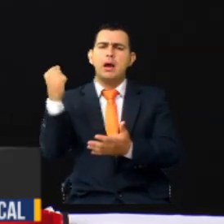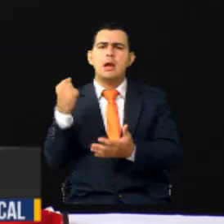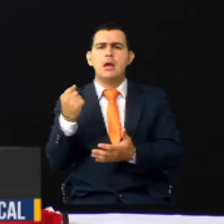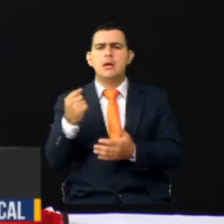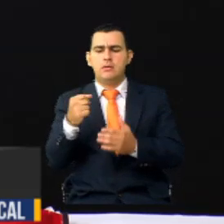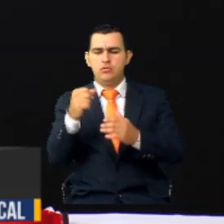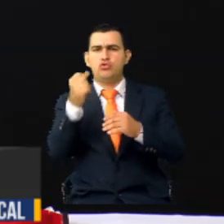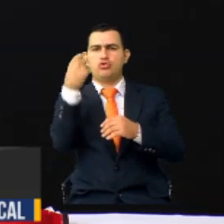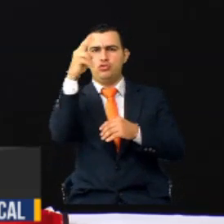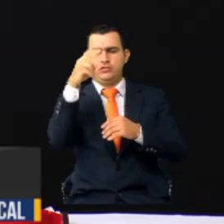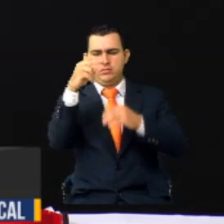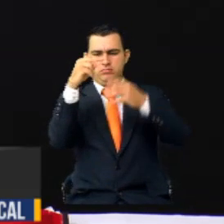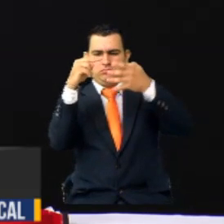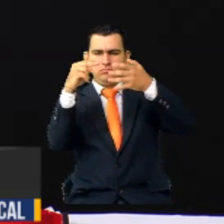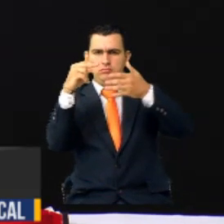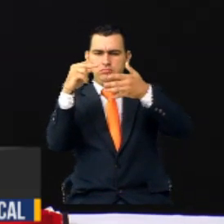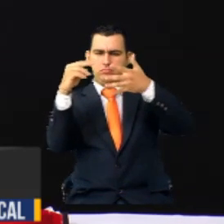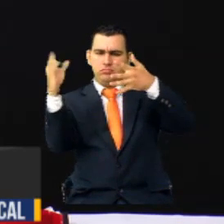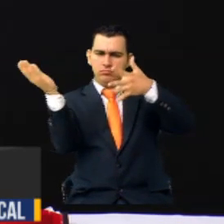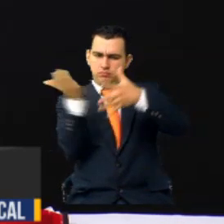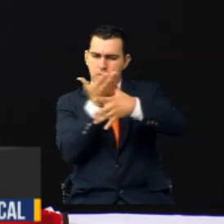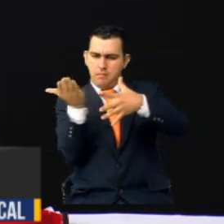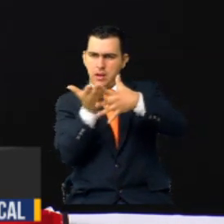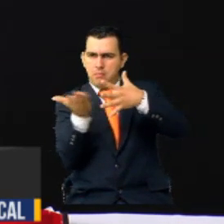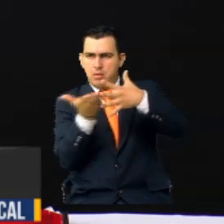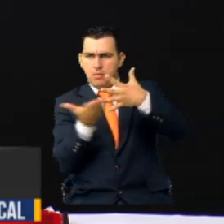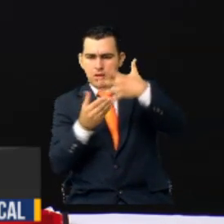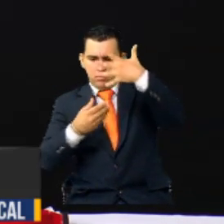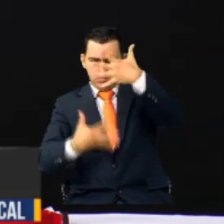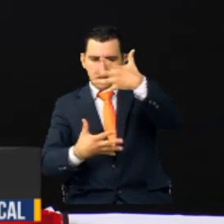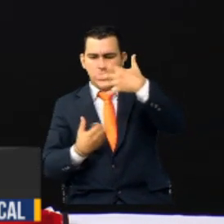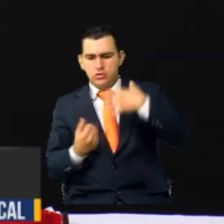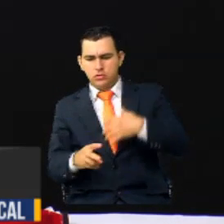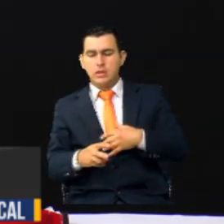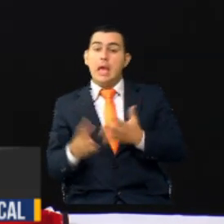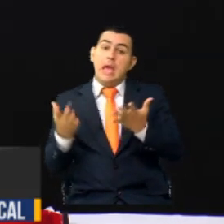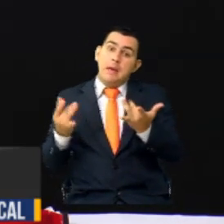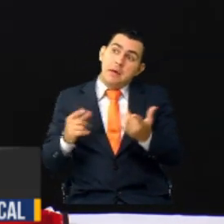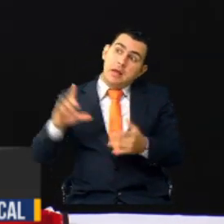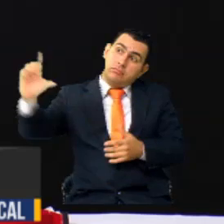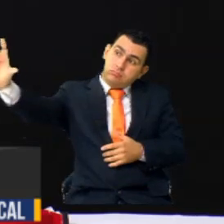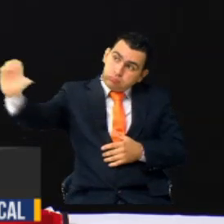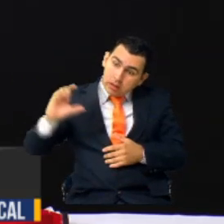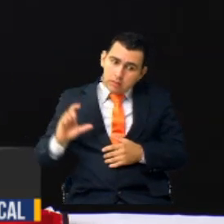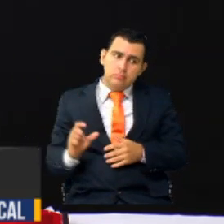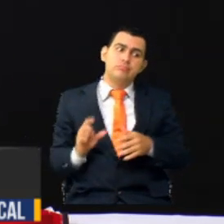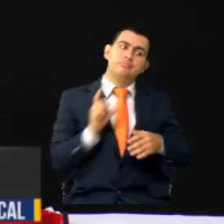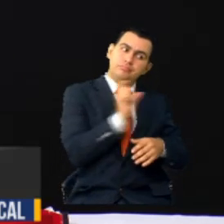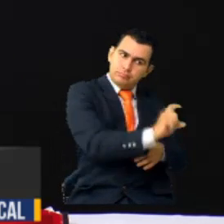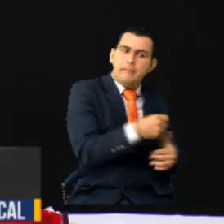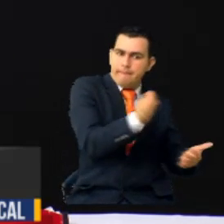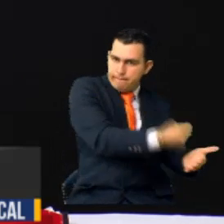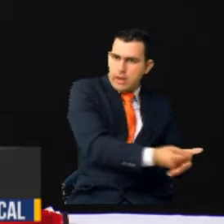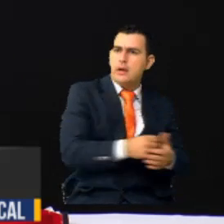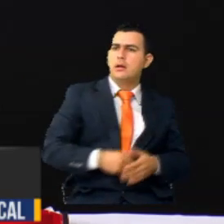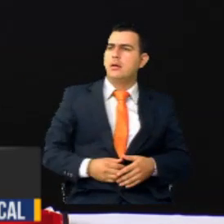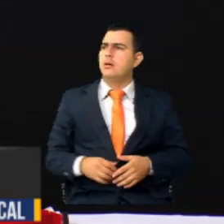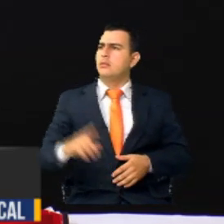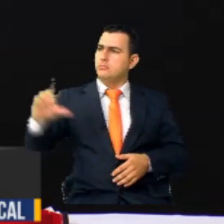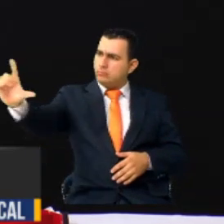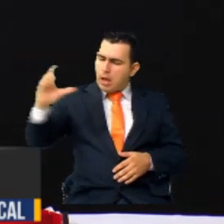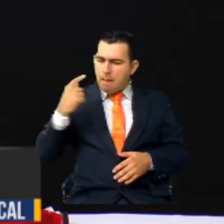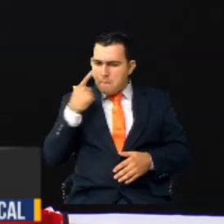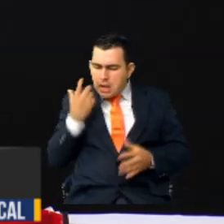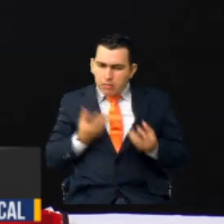partes. Siempre tiene que esperarse a que los giros lleguen para comenzar a implementar el tema, a mandarlo al Consejo Municipal para